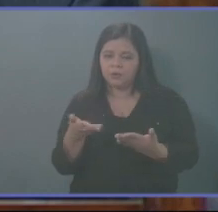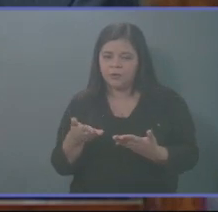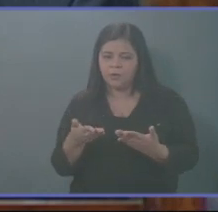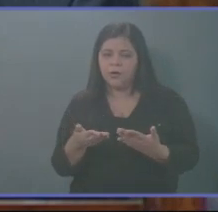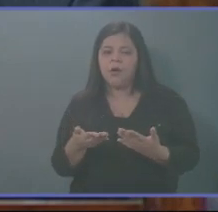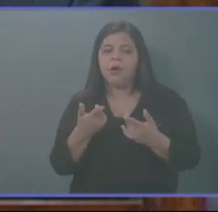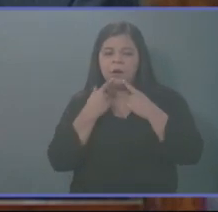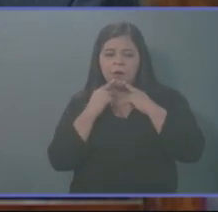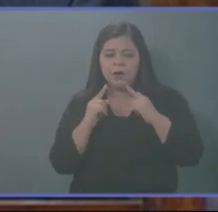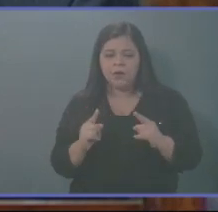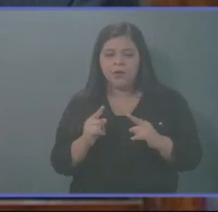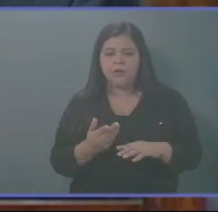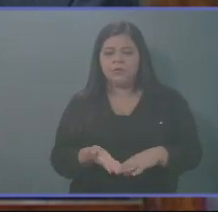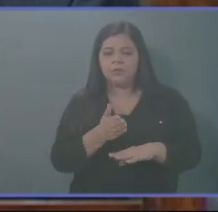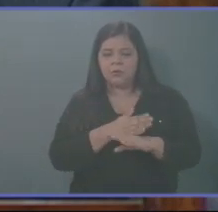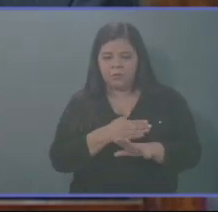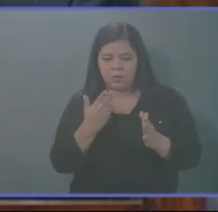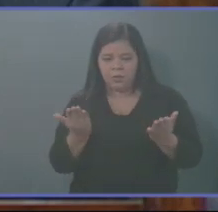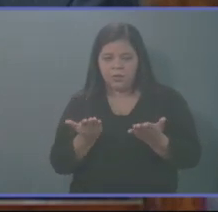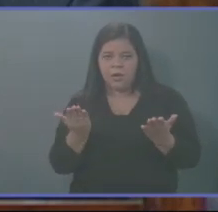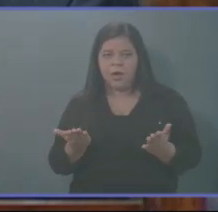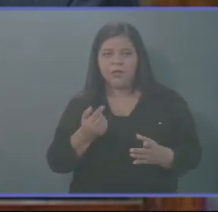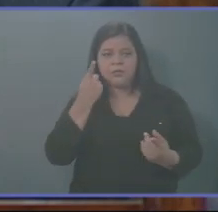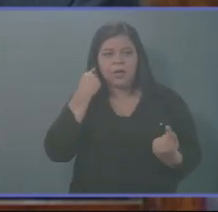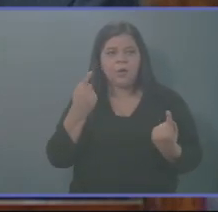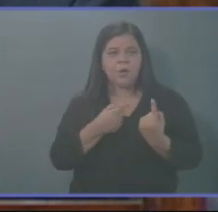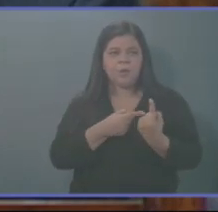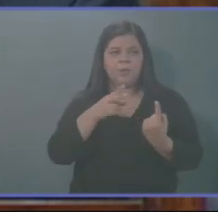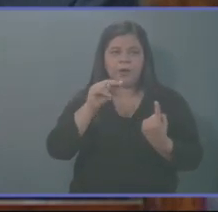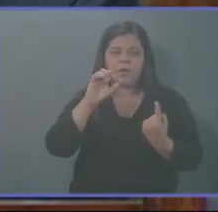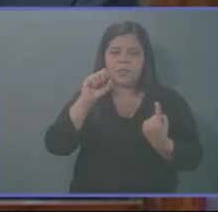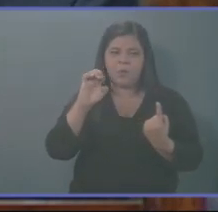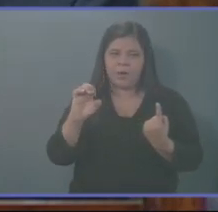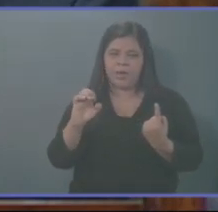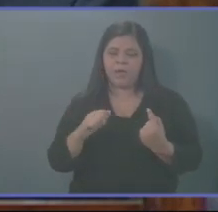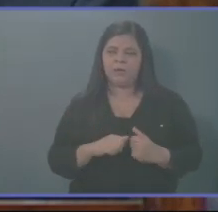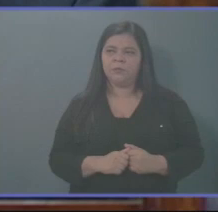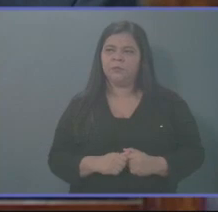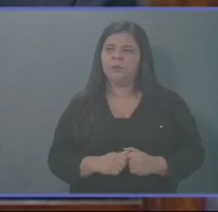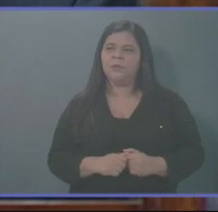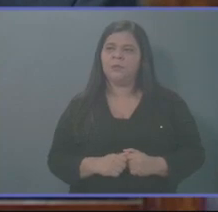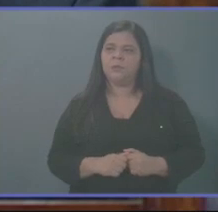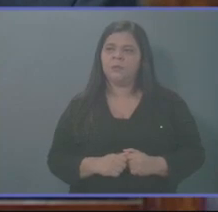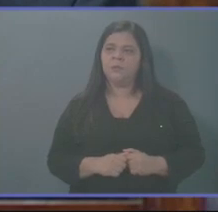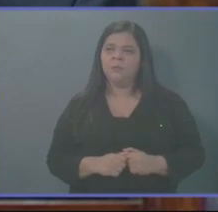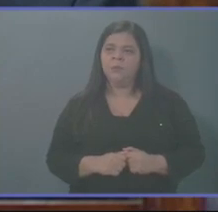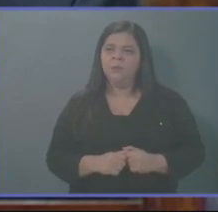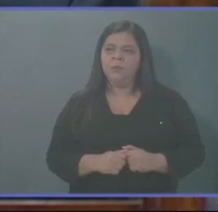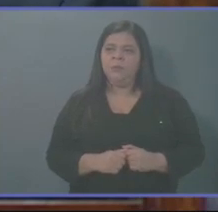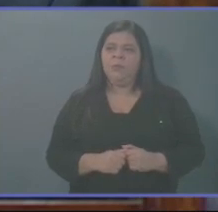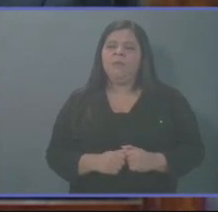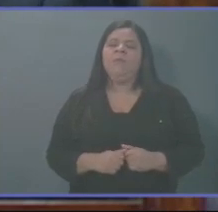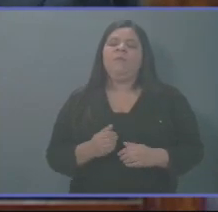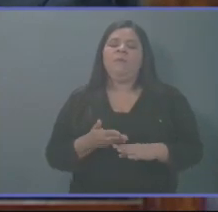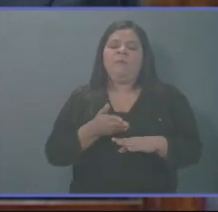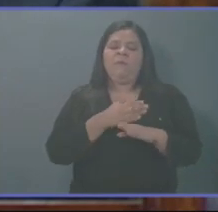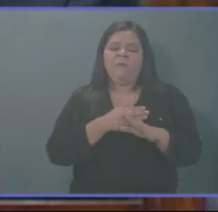de la declaración que realizó el testigo criteriado clave Noé, que